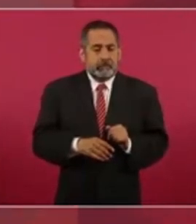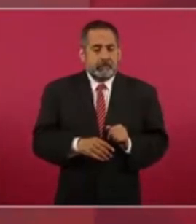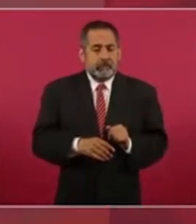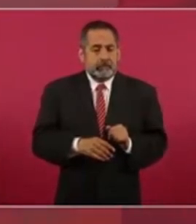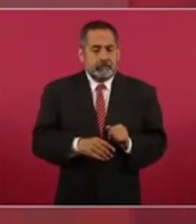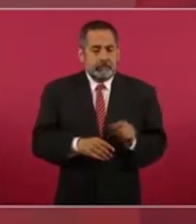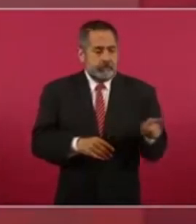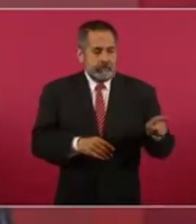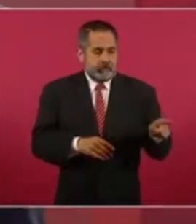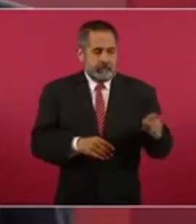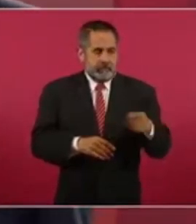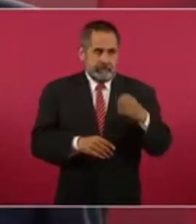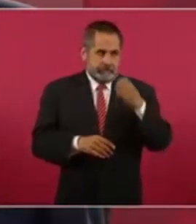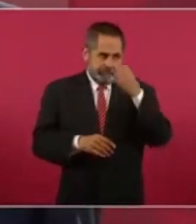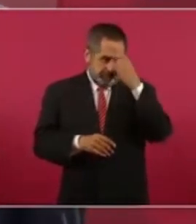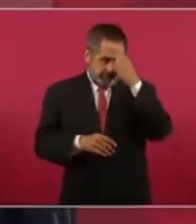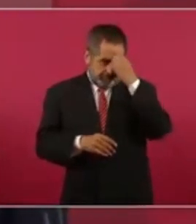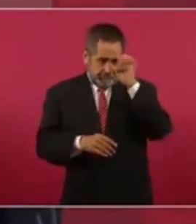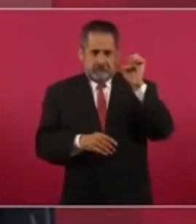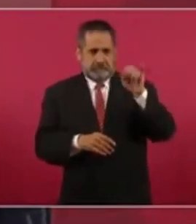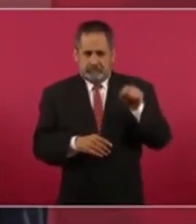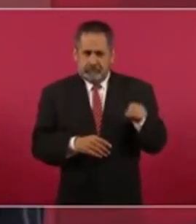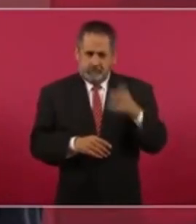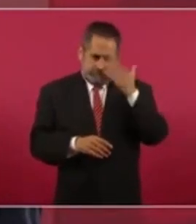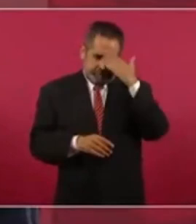una marciana,